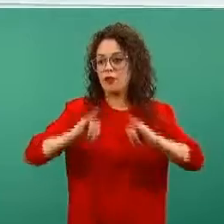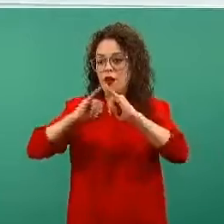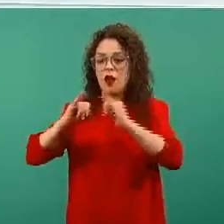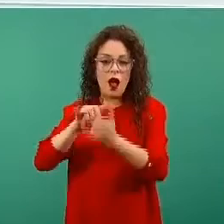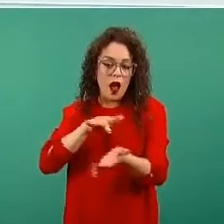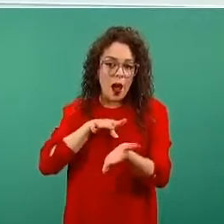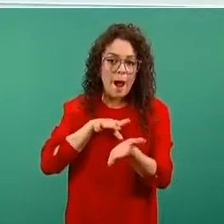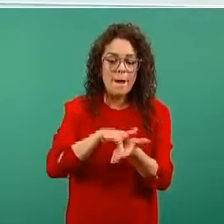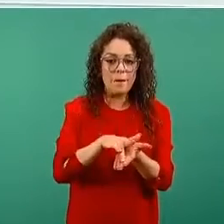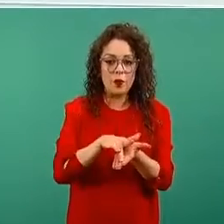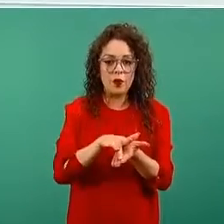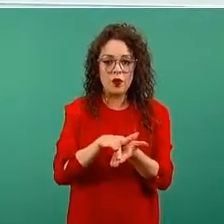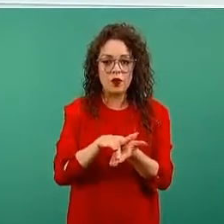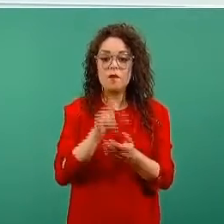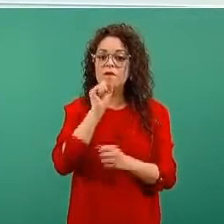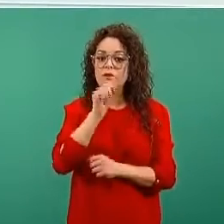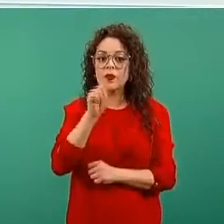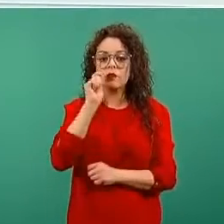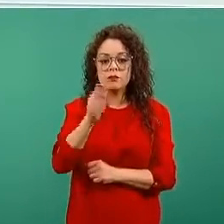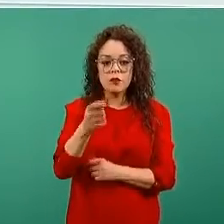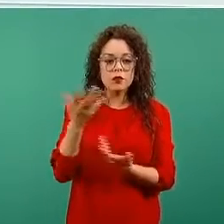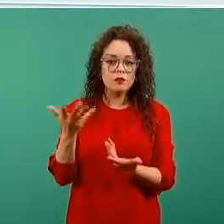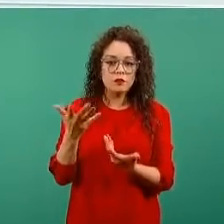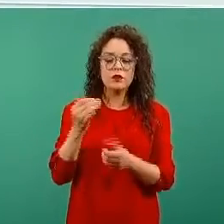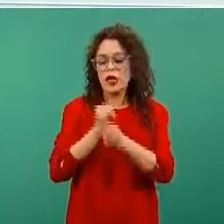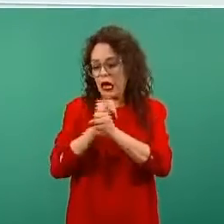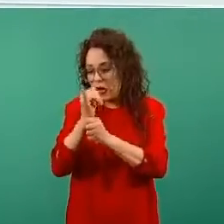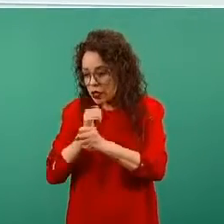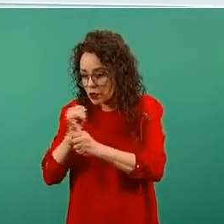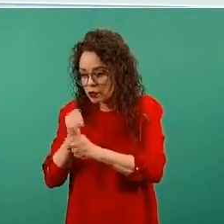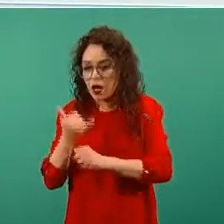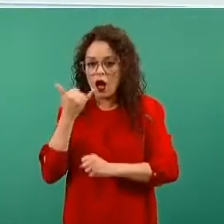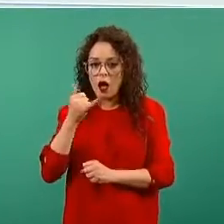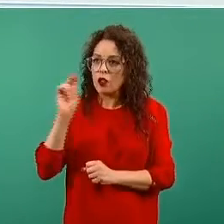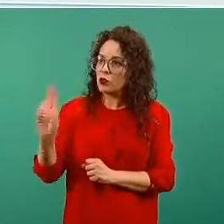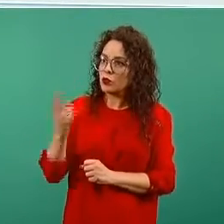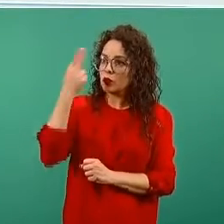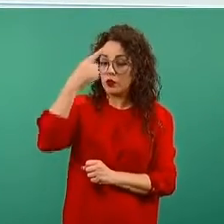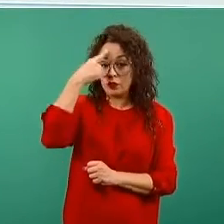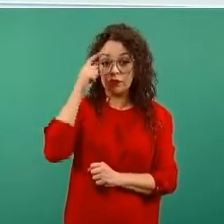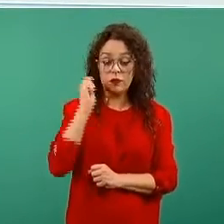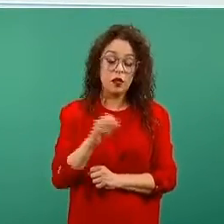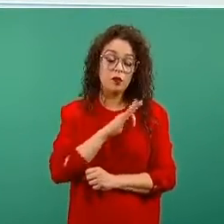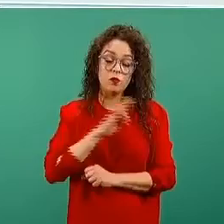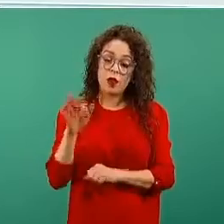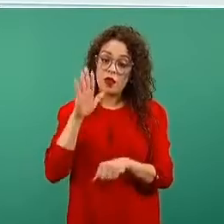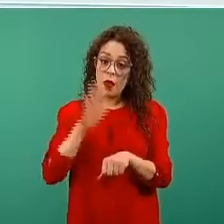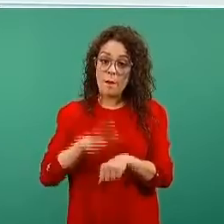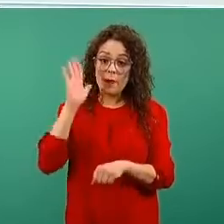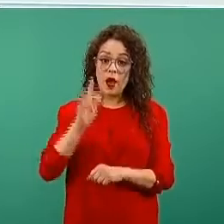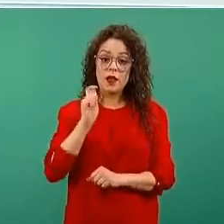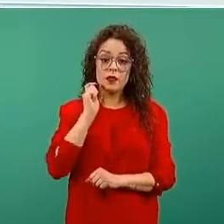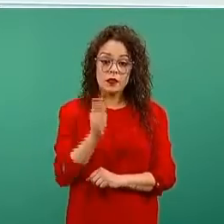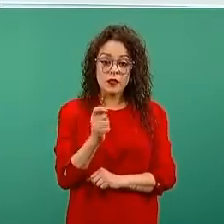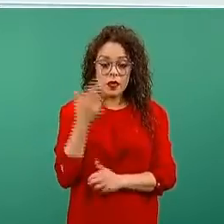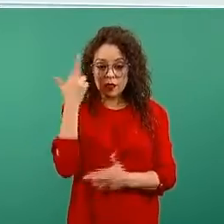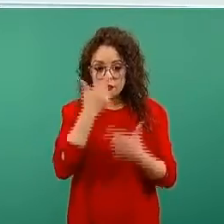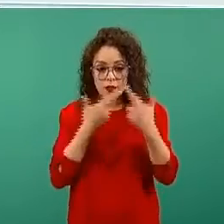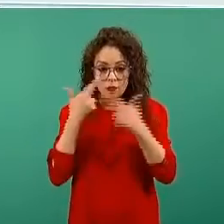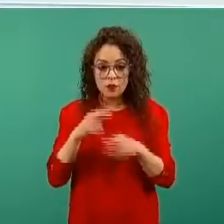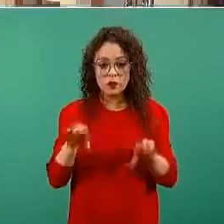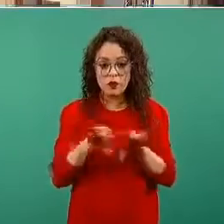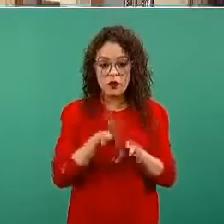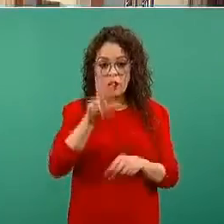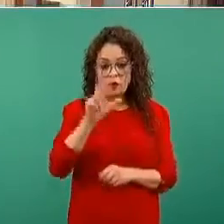tanto académicas como obviamente de investigación, para efectos de poder tener una mayor capacidad de secuenciación